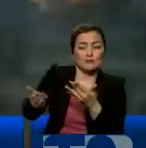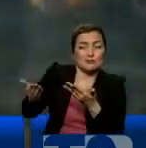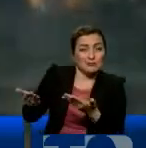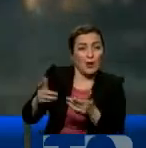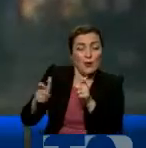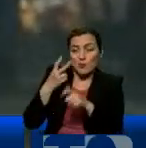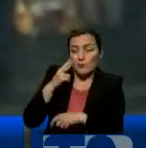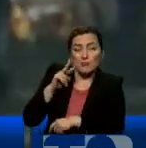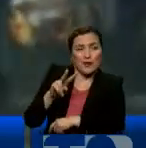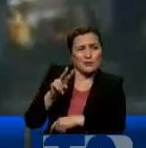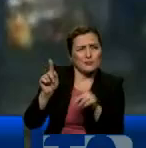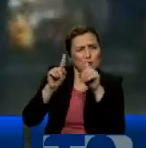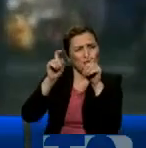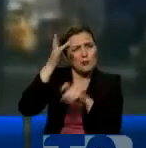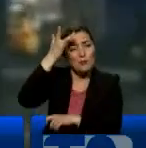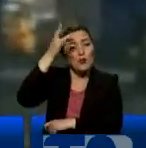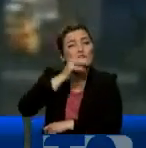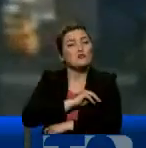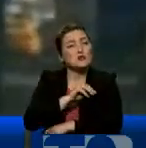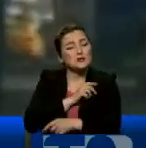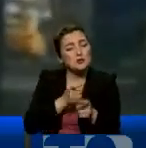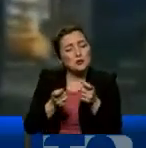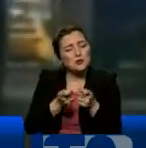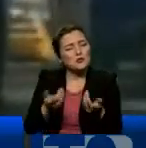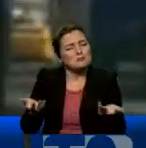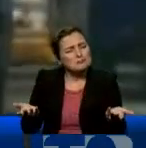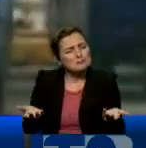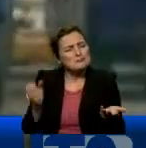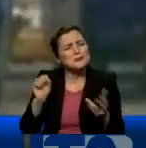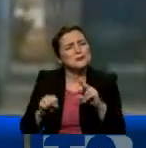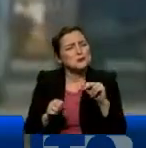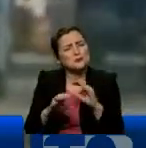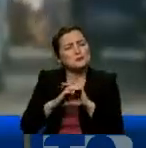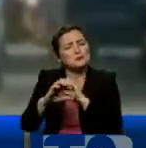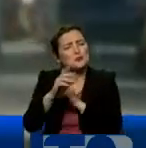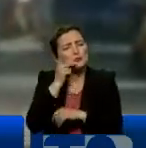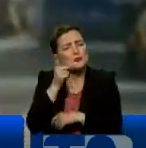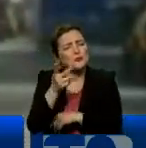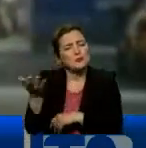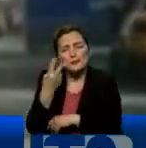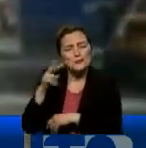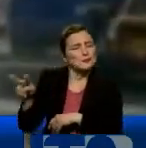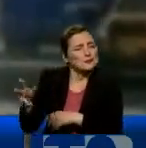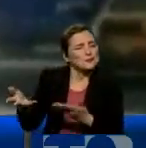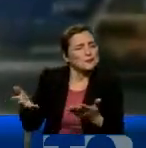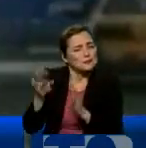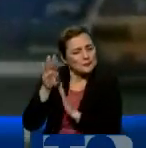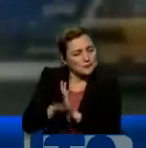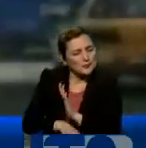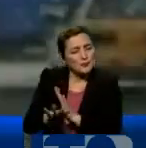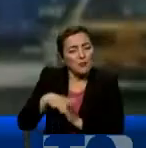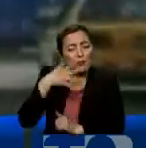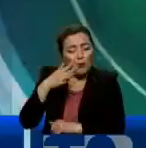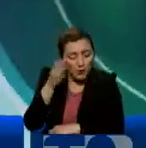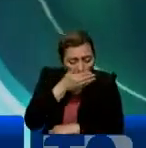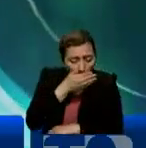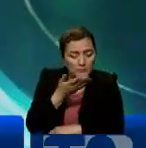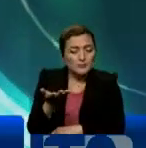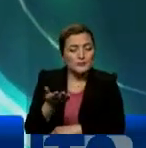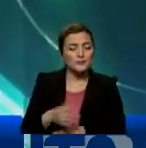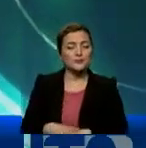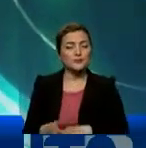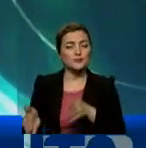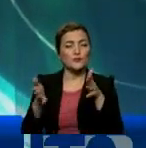nuestros televidentes se preguntan si el municipio de Quito realiza controles en unidad de transporte público para reducir las emisiones de CO2.